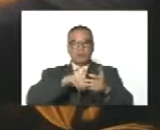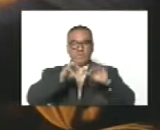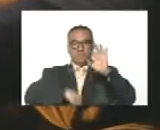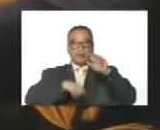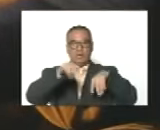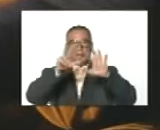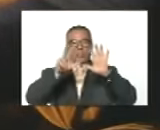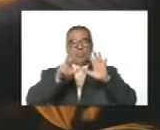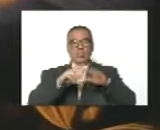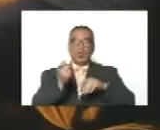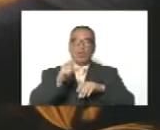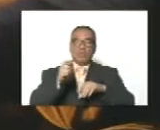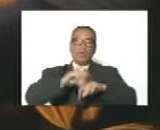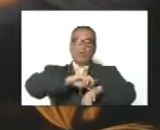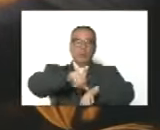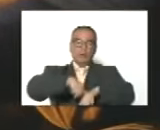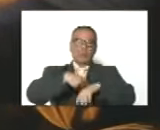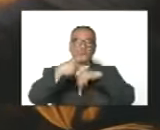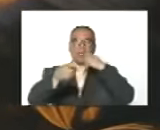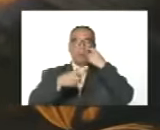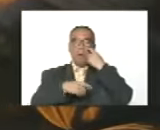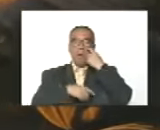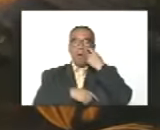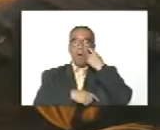18 meses después,